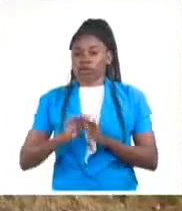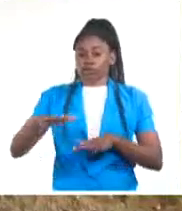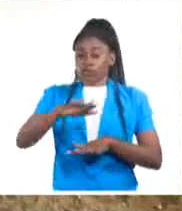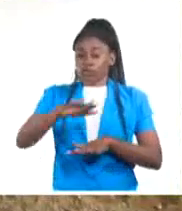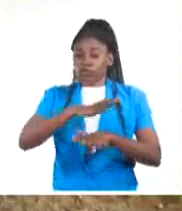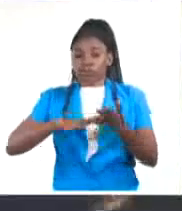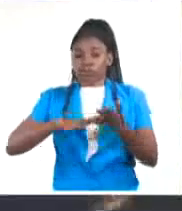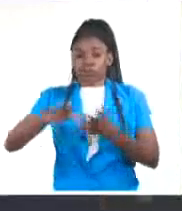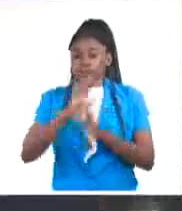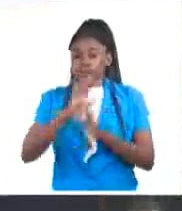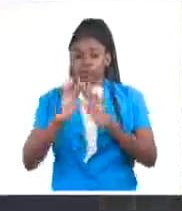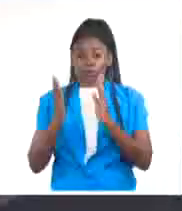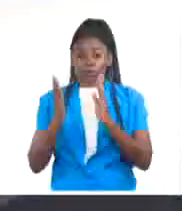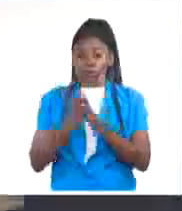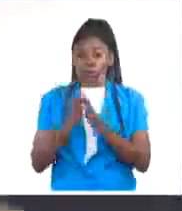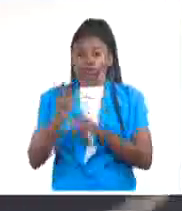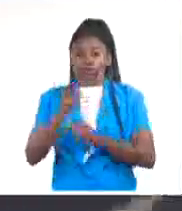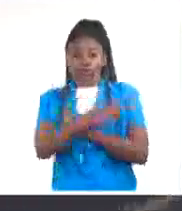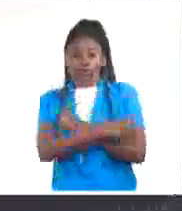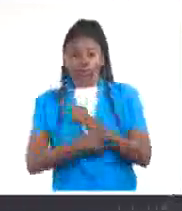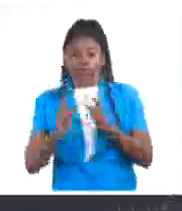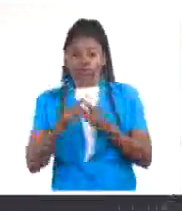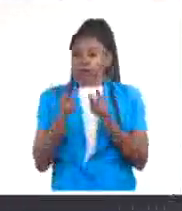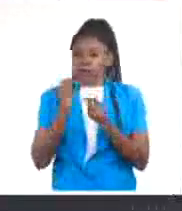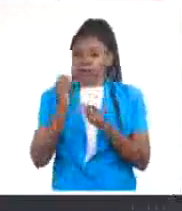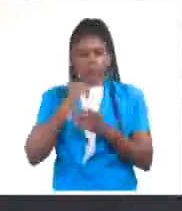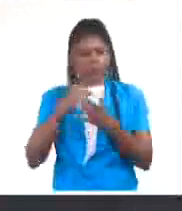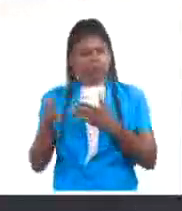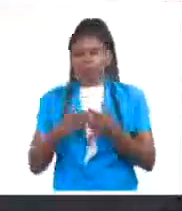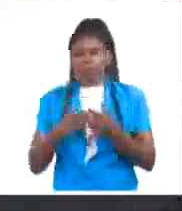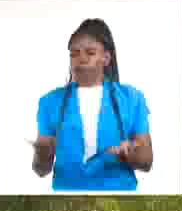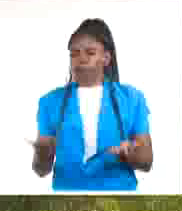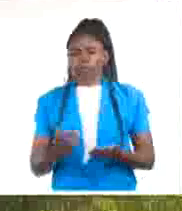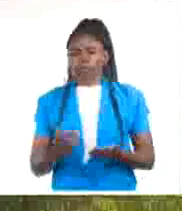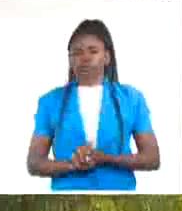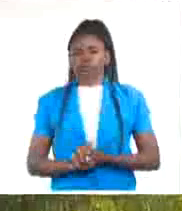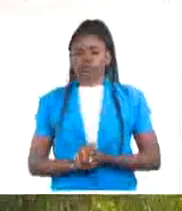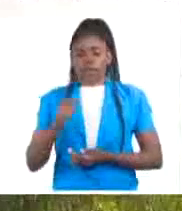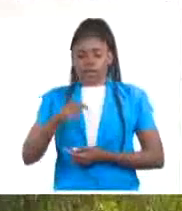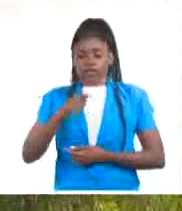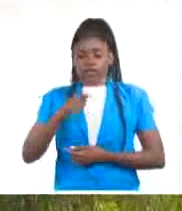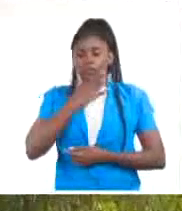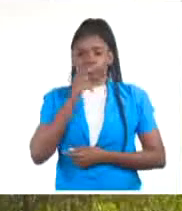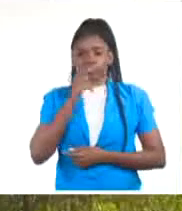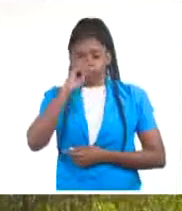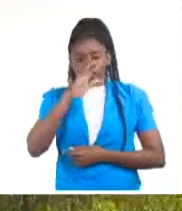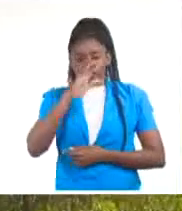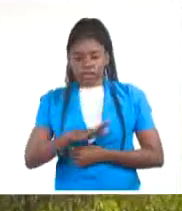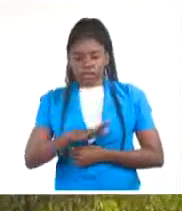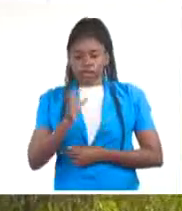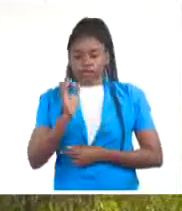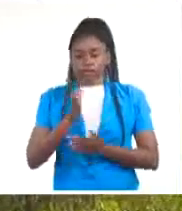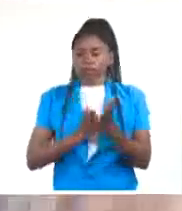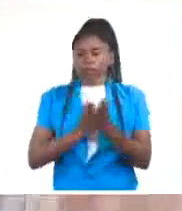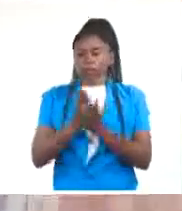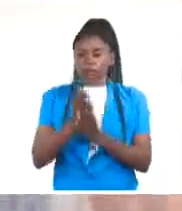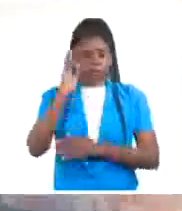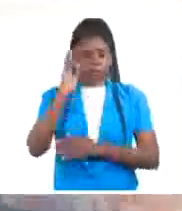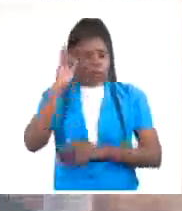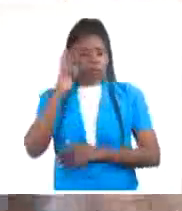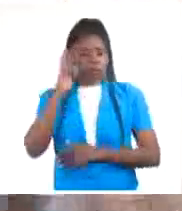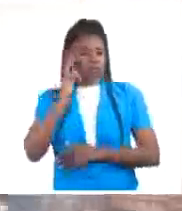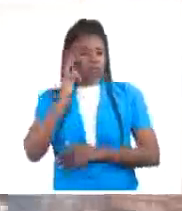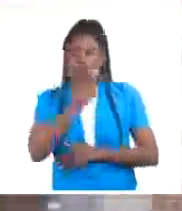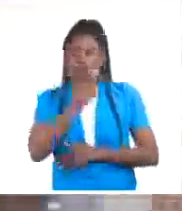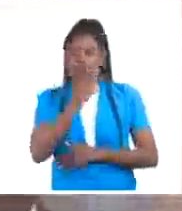que sea, es obra de gigantes. Son estos los gigantes de este tiempo, con pisadas firmes, en recordación de un